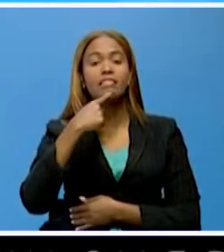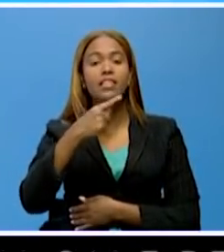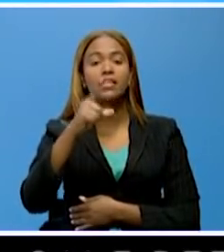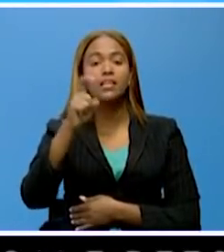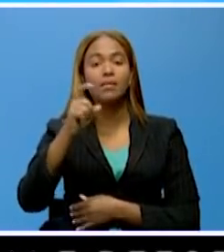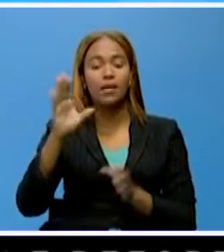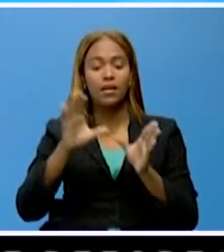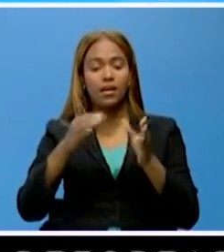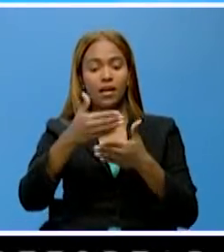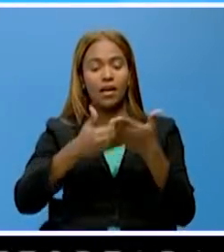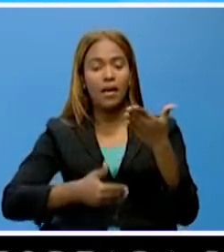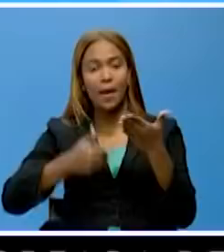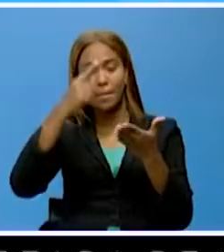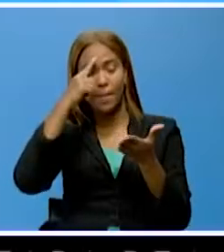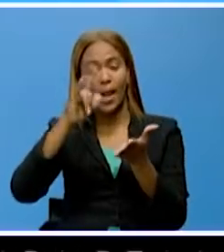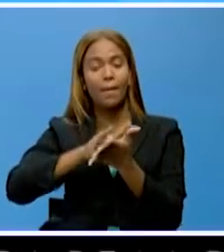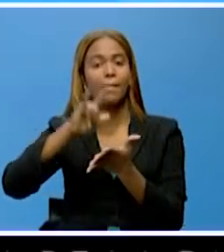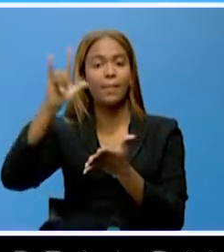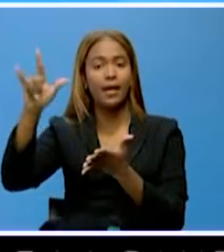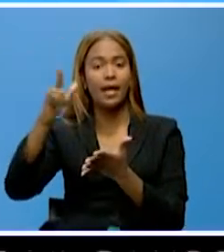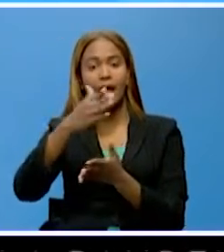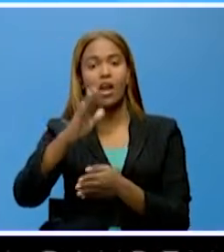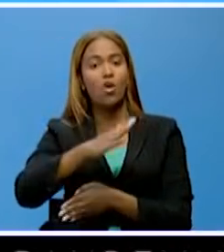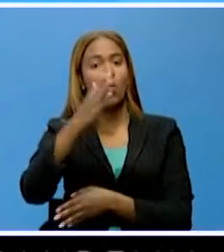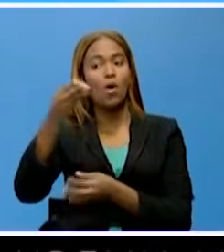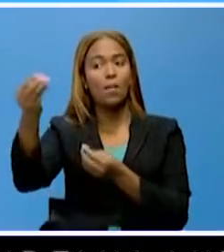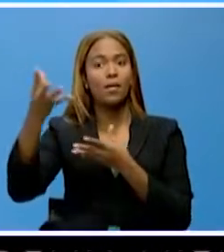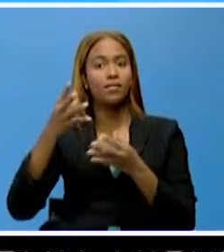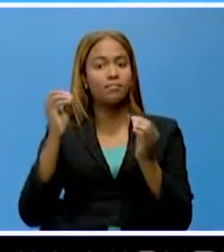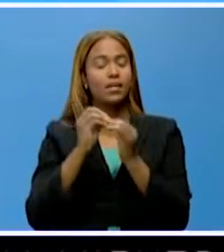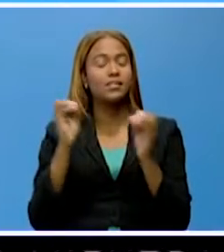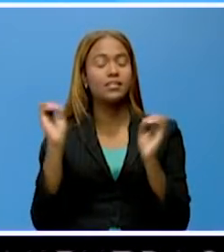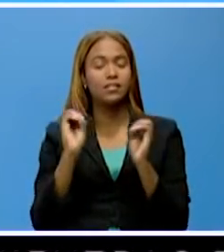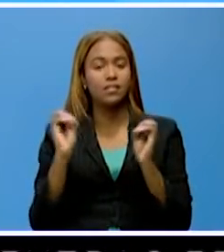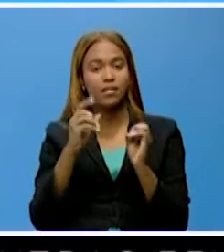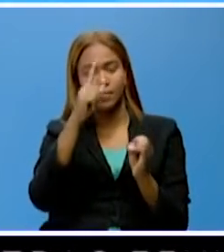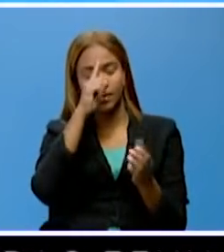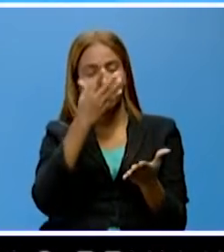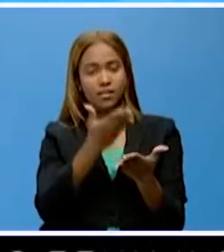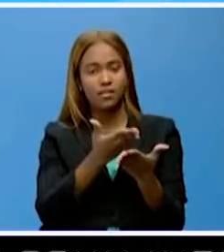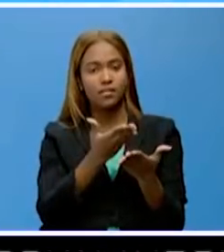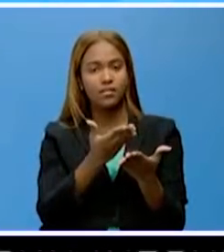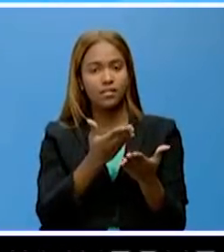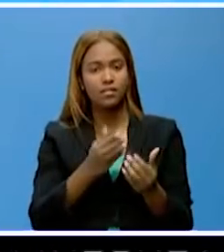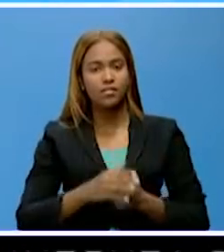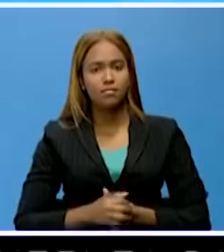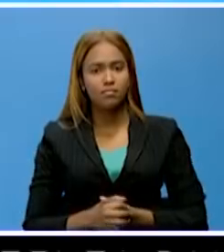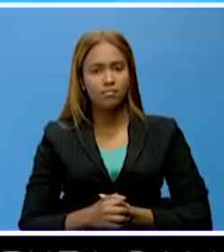una acta para fines de viaje y él nunca me ha dicho más nada sobre él.